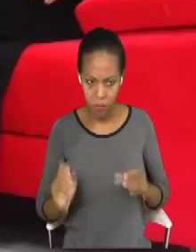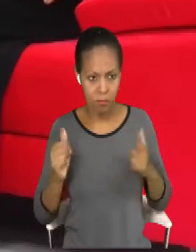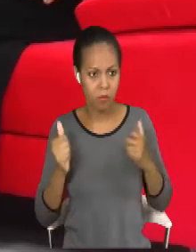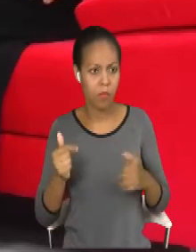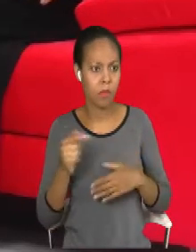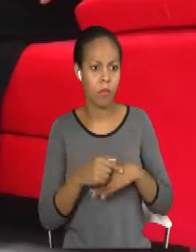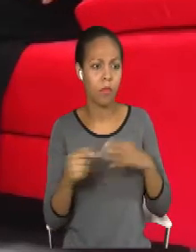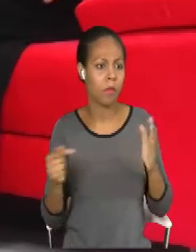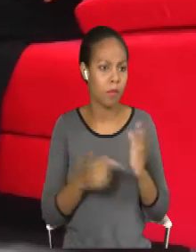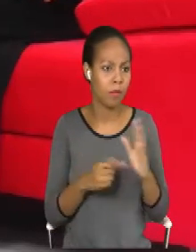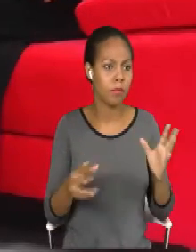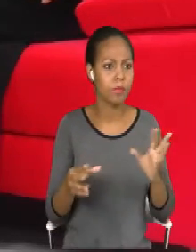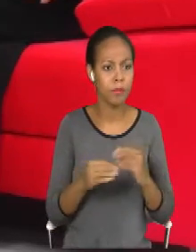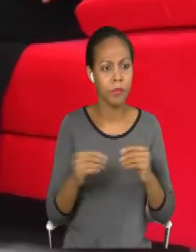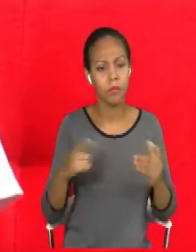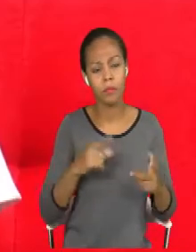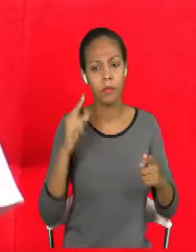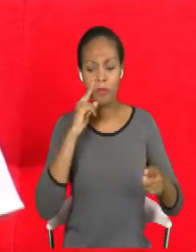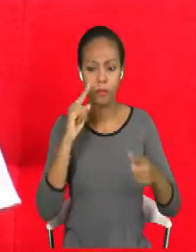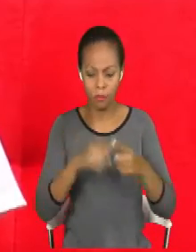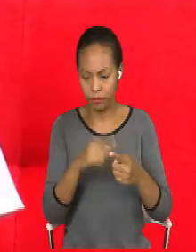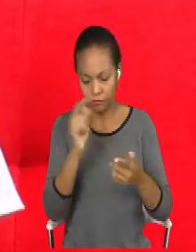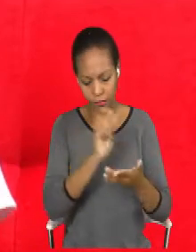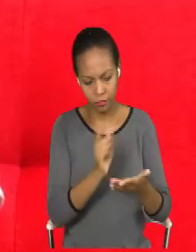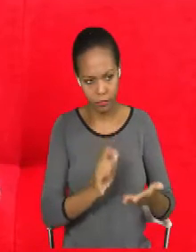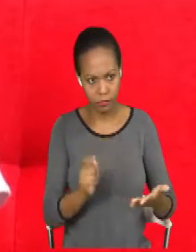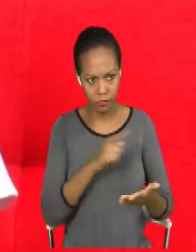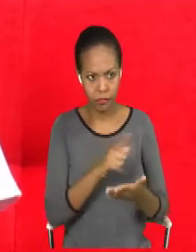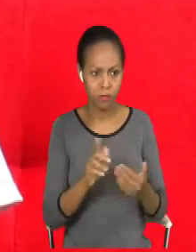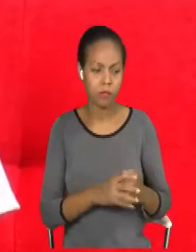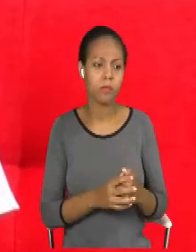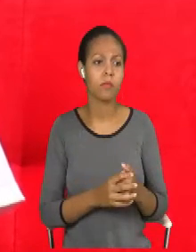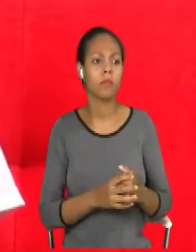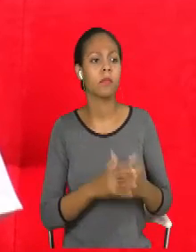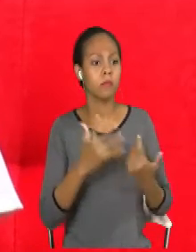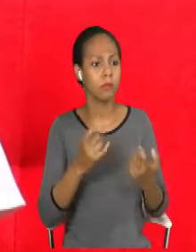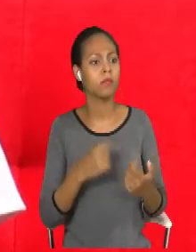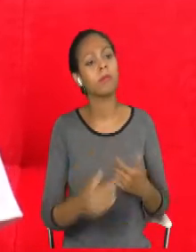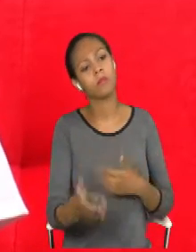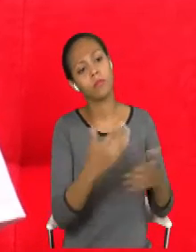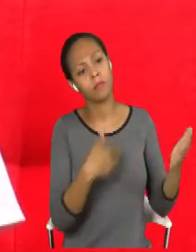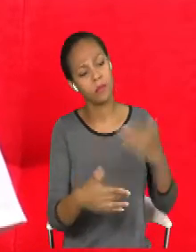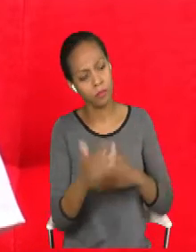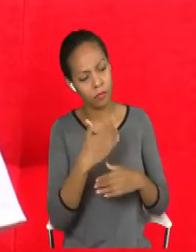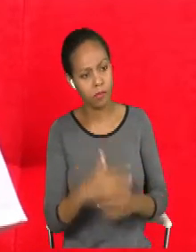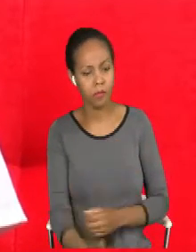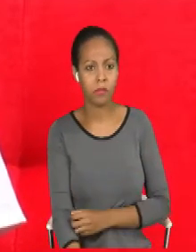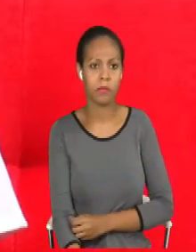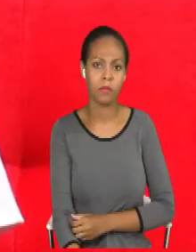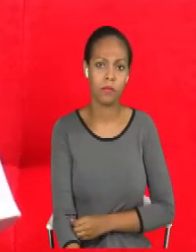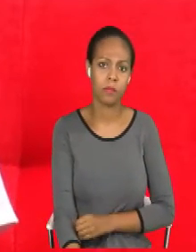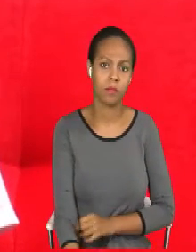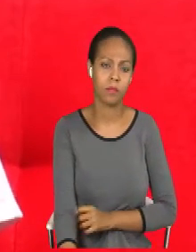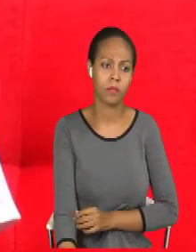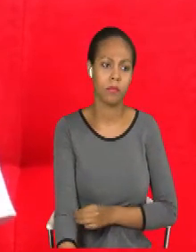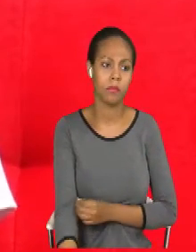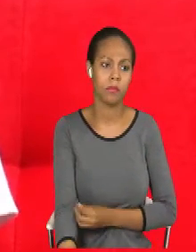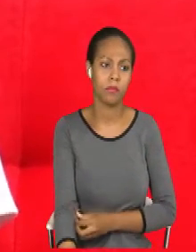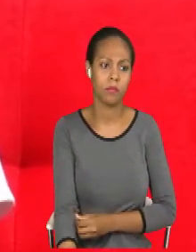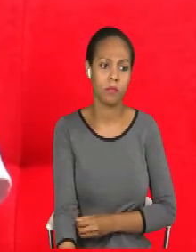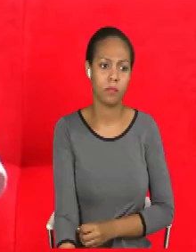hacemos unos objetivos de Alfa, cómo queremos ganar más jóvenes. Más o menos estamos asistiendo entre